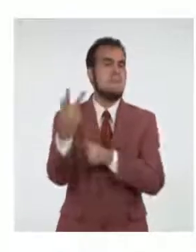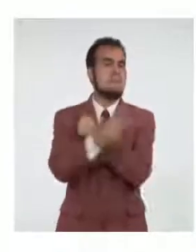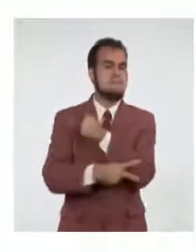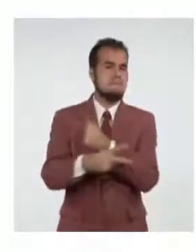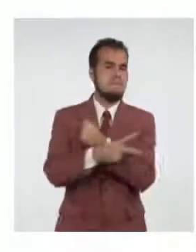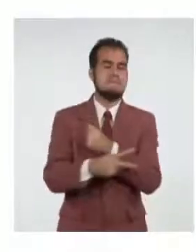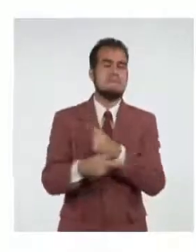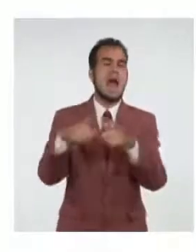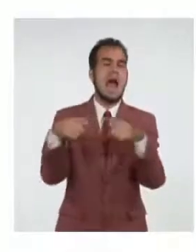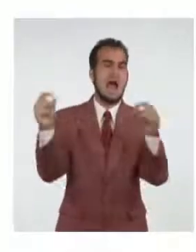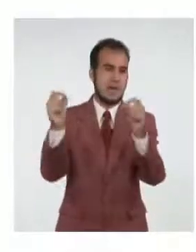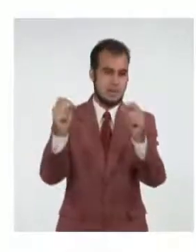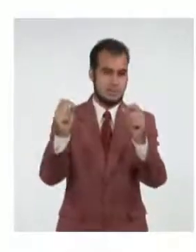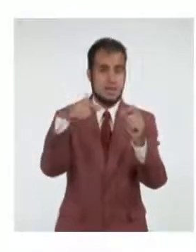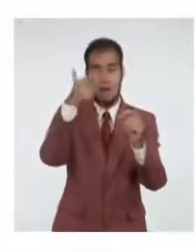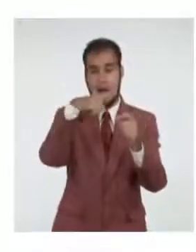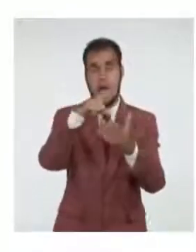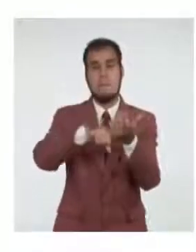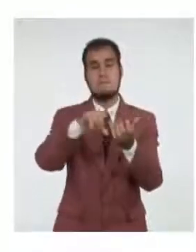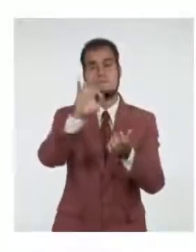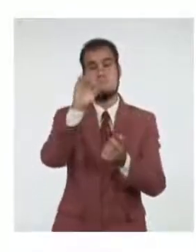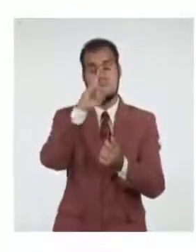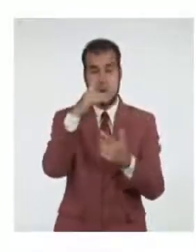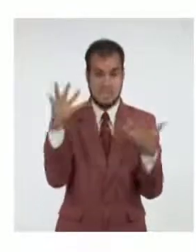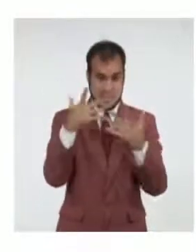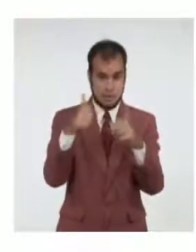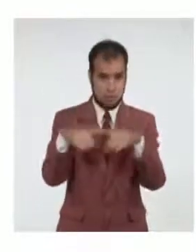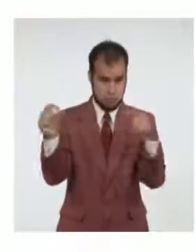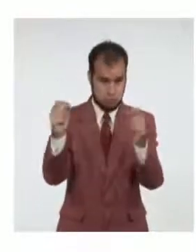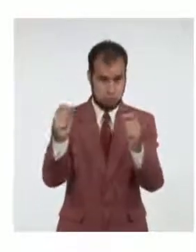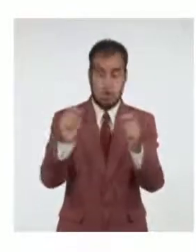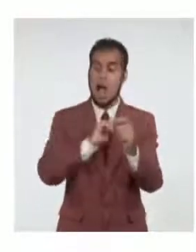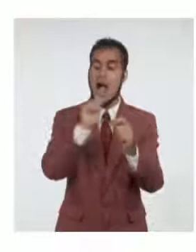inauguración, de que ya con la COVID, para la COVID,